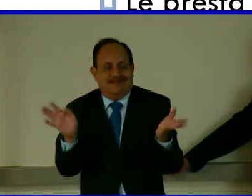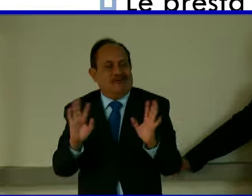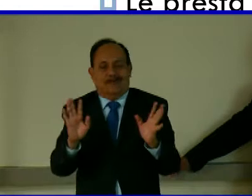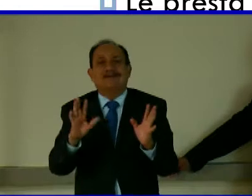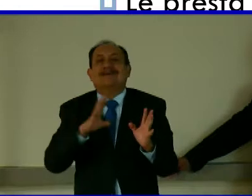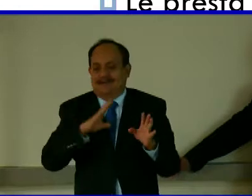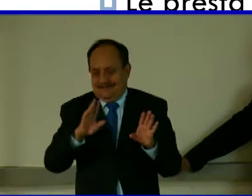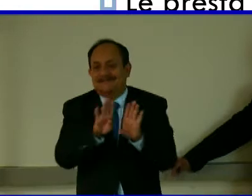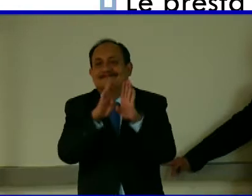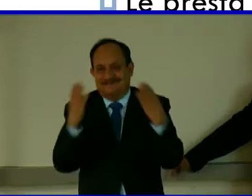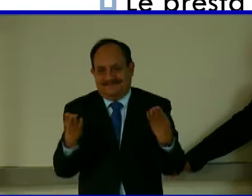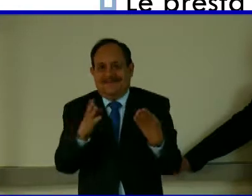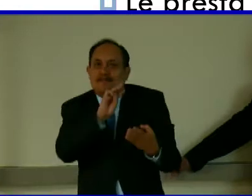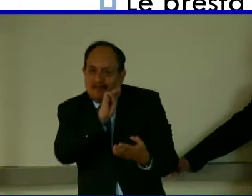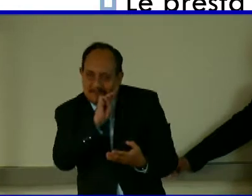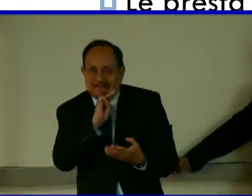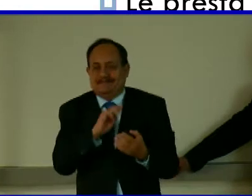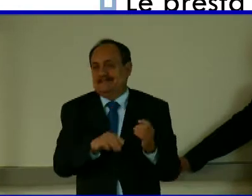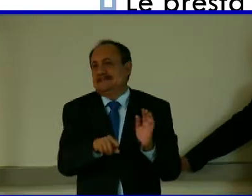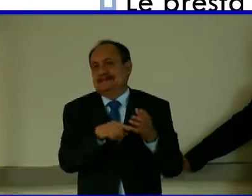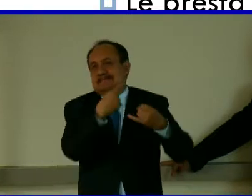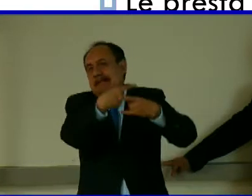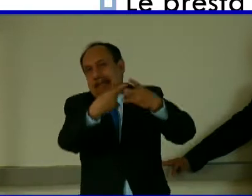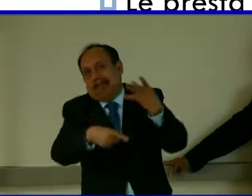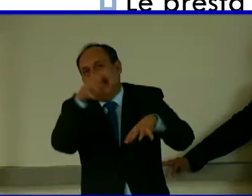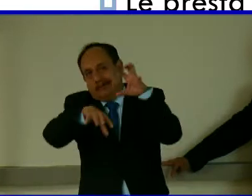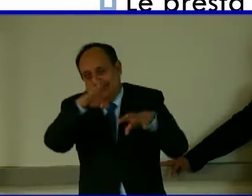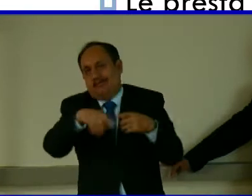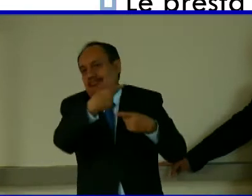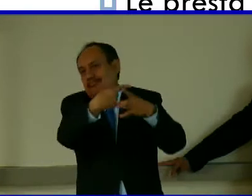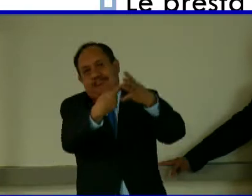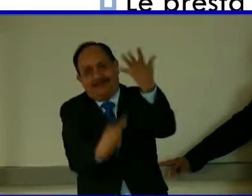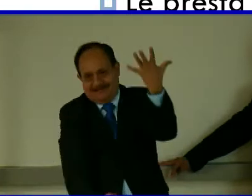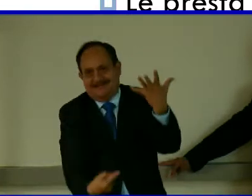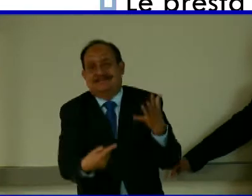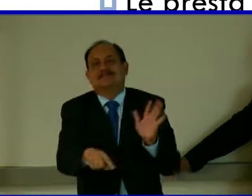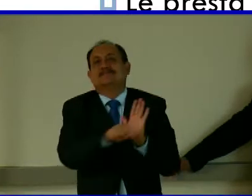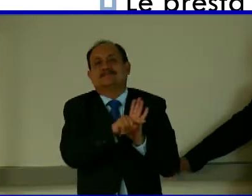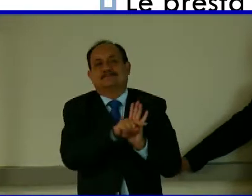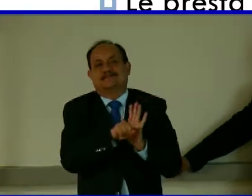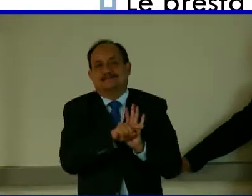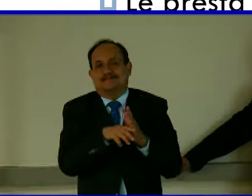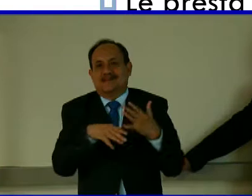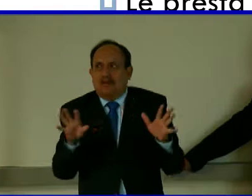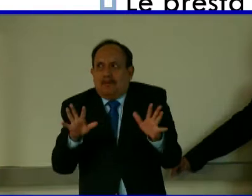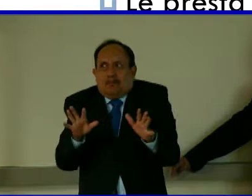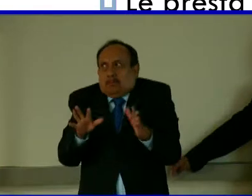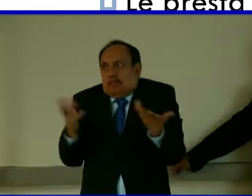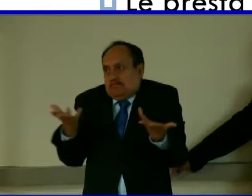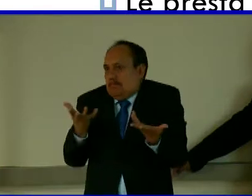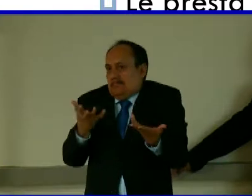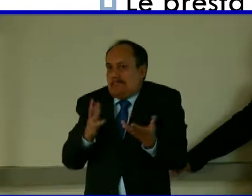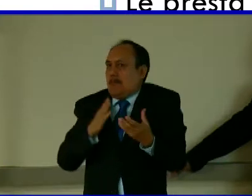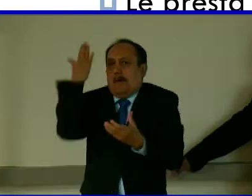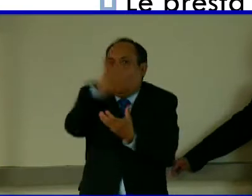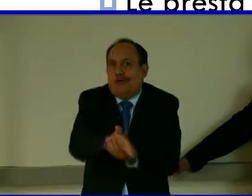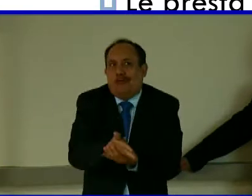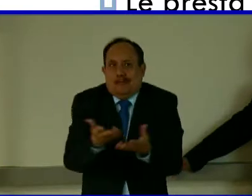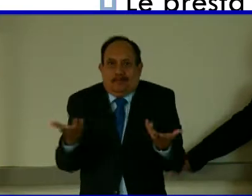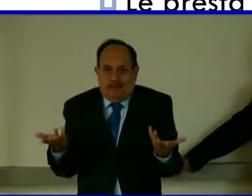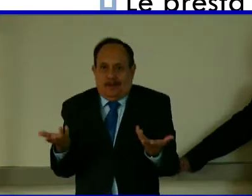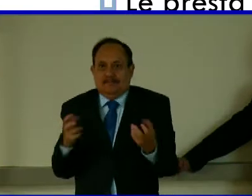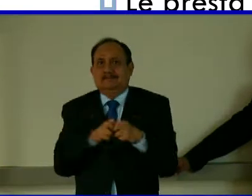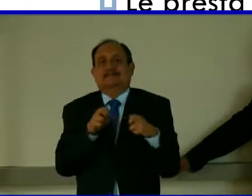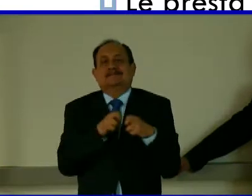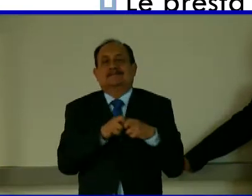parking. Mami, ¿y qué pasa si llueve? Mami, ¿y qué pasa? Oye, a lo mejor no deberíamos ir a Disney, ¿eh? La